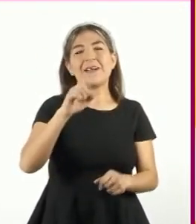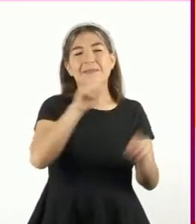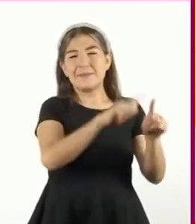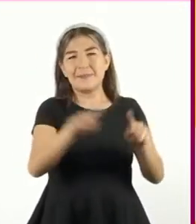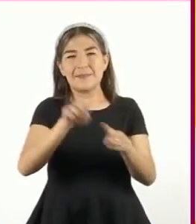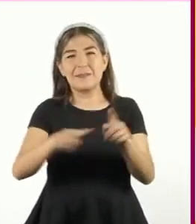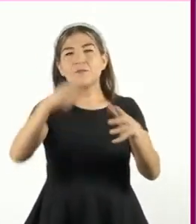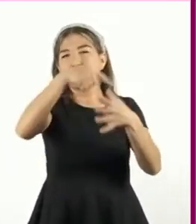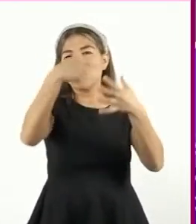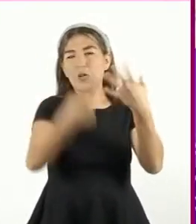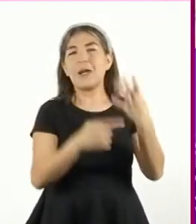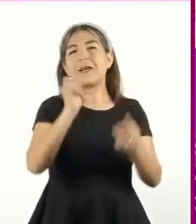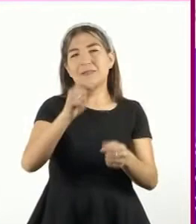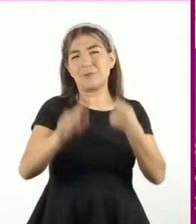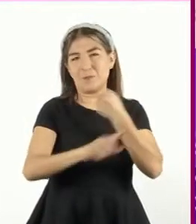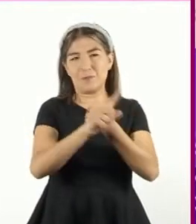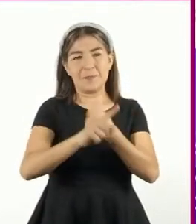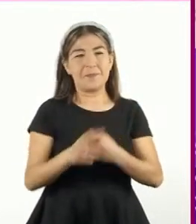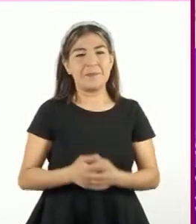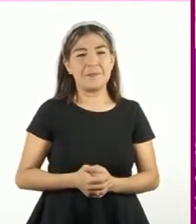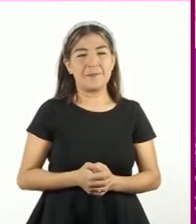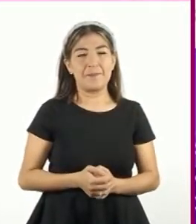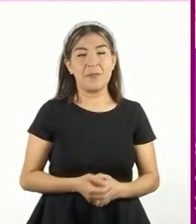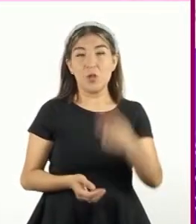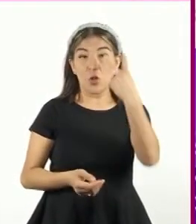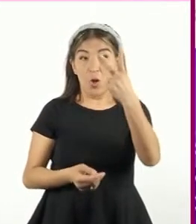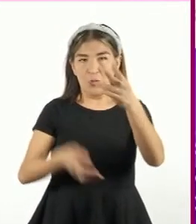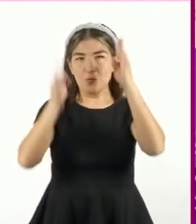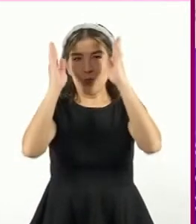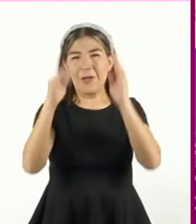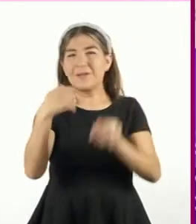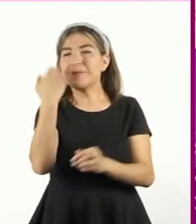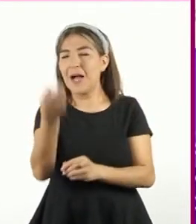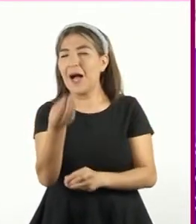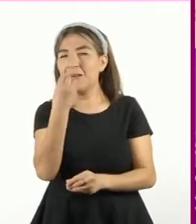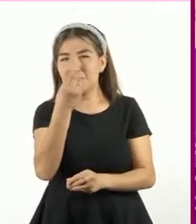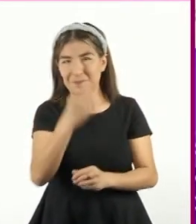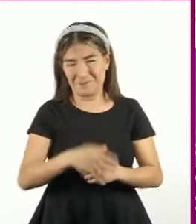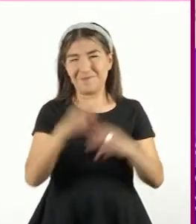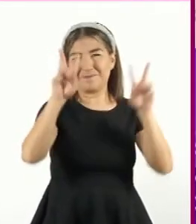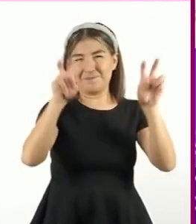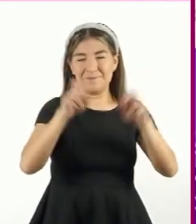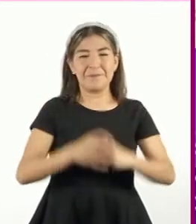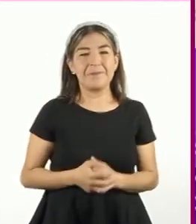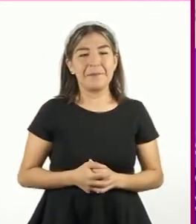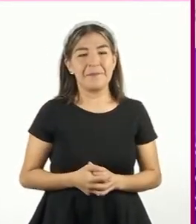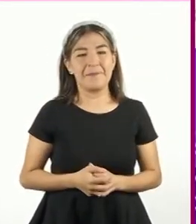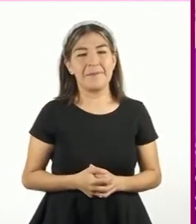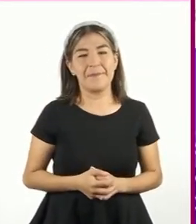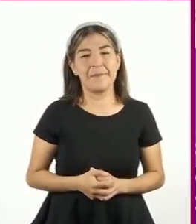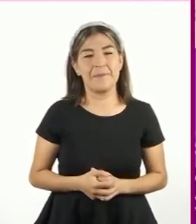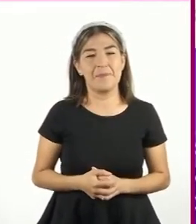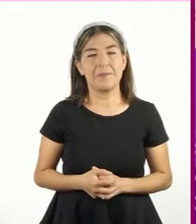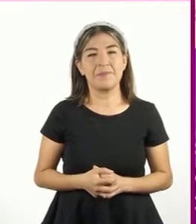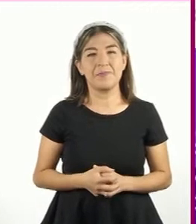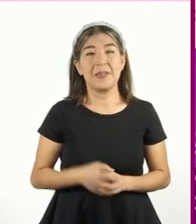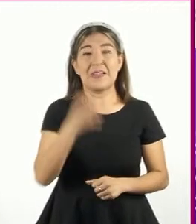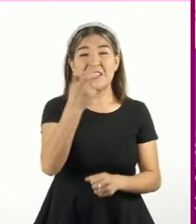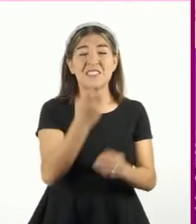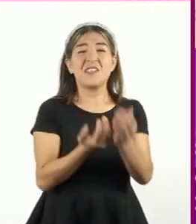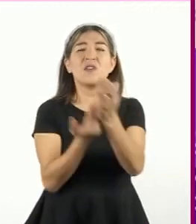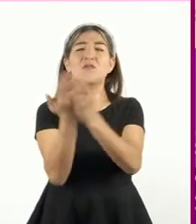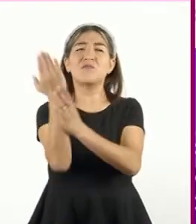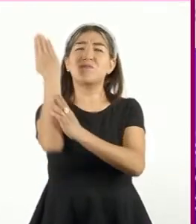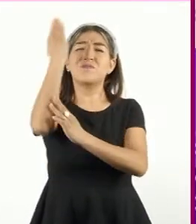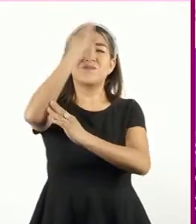un conflicto. Los dos burros que querían comer. Estos eran dos burros que después de un arduo día